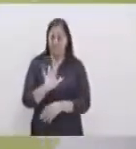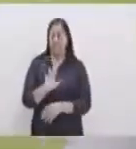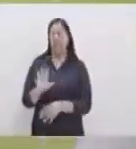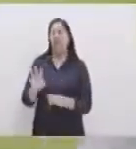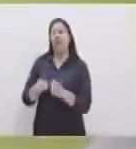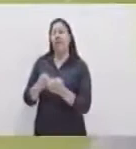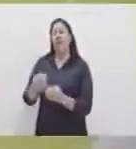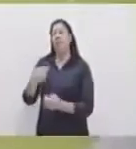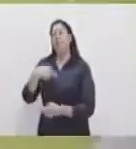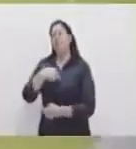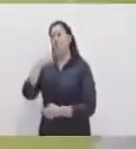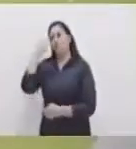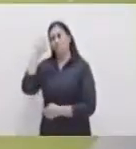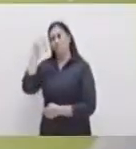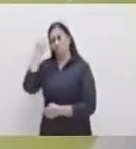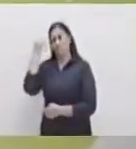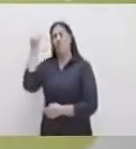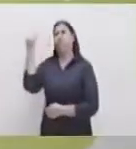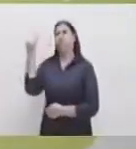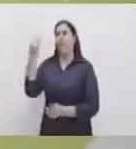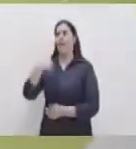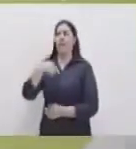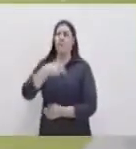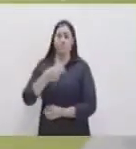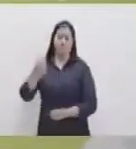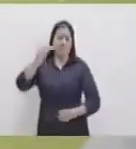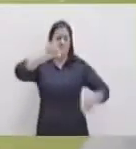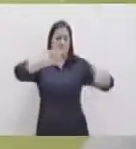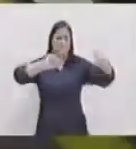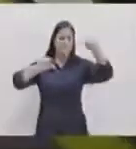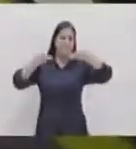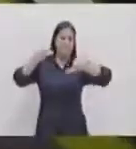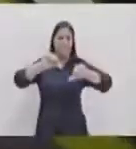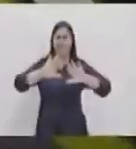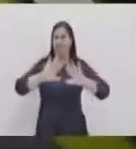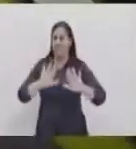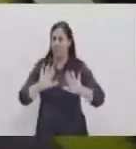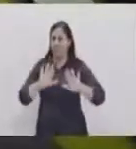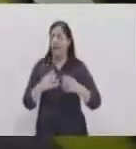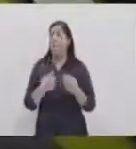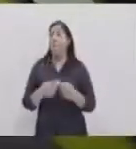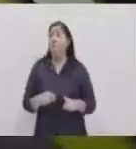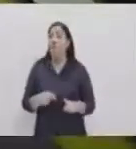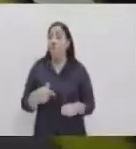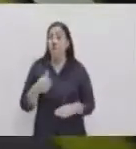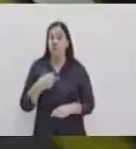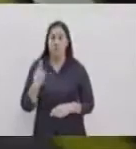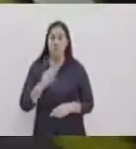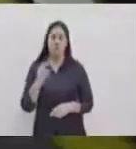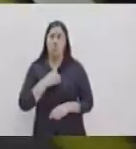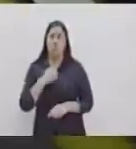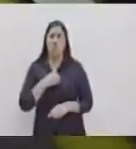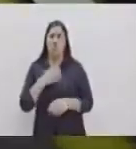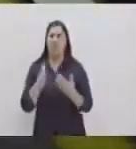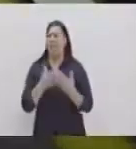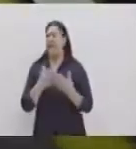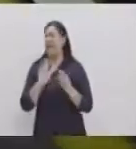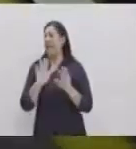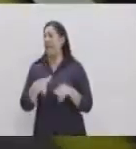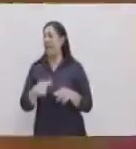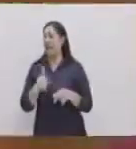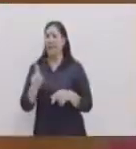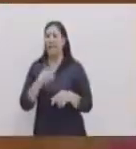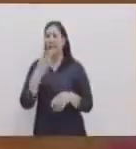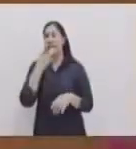suponer que vamos a preparar unos panqueques. Qué rico, sí. Pero no los quiero así simples, naturales,